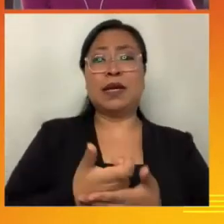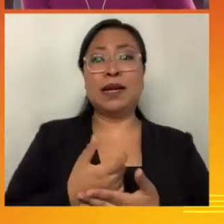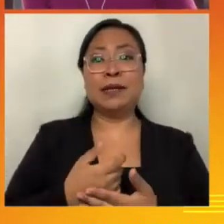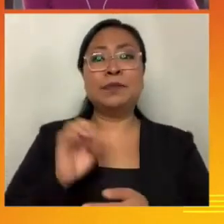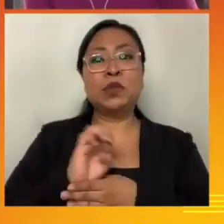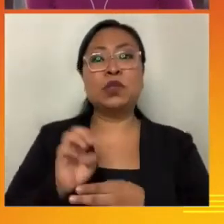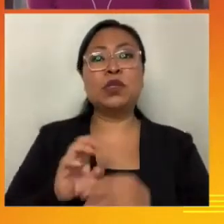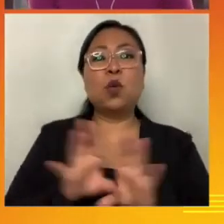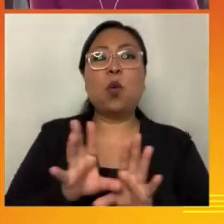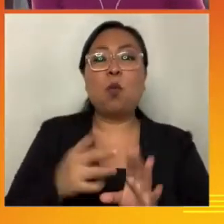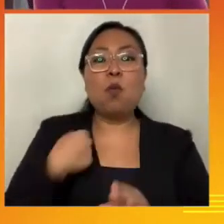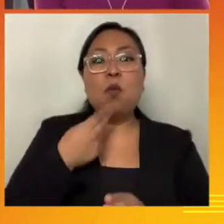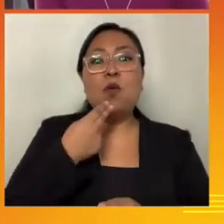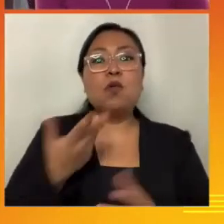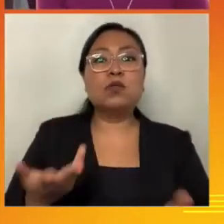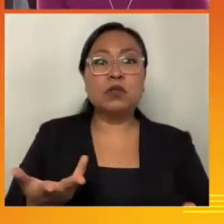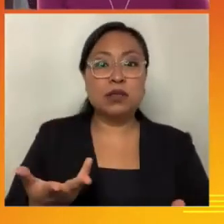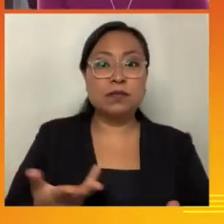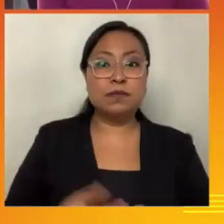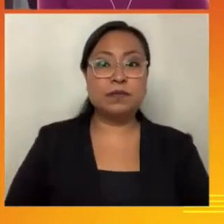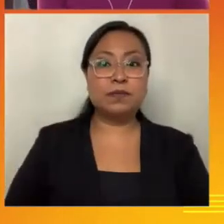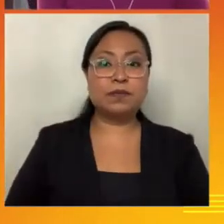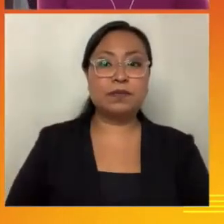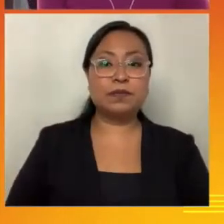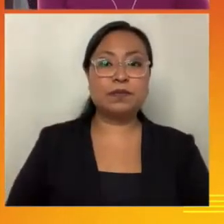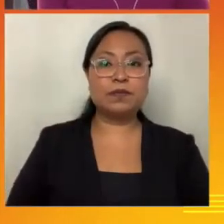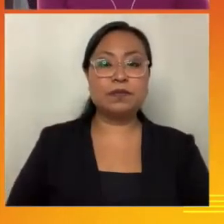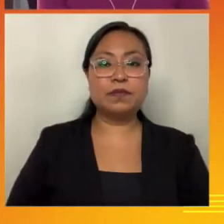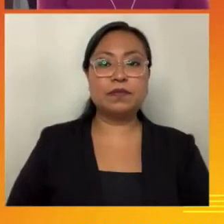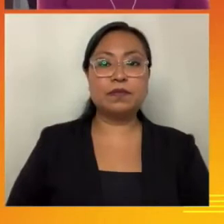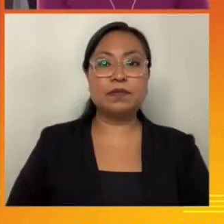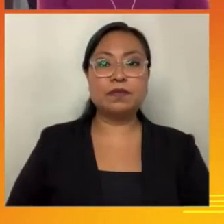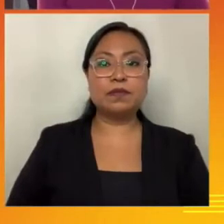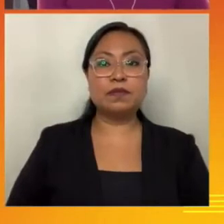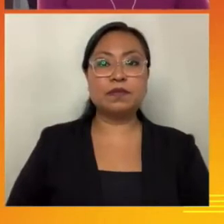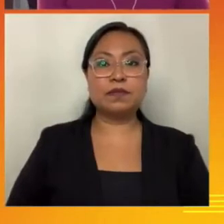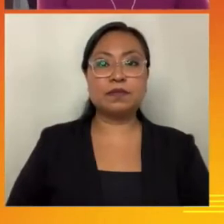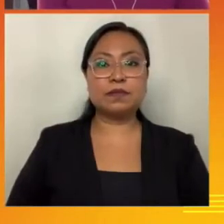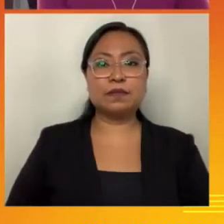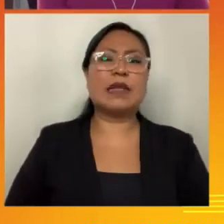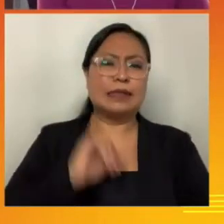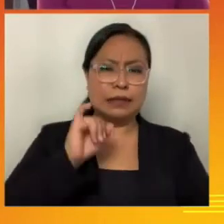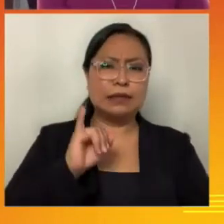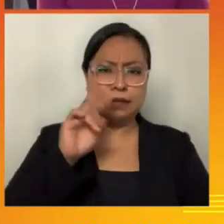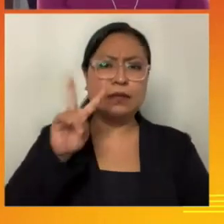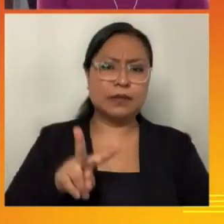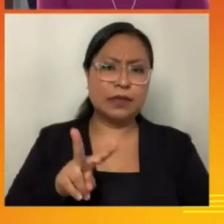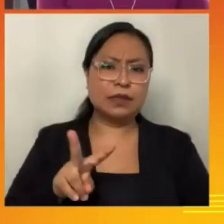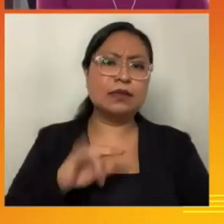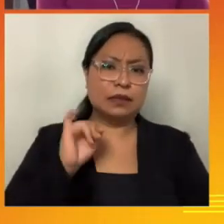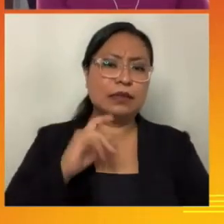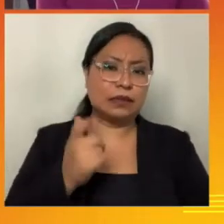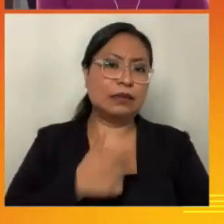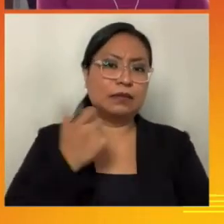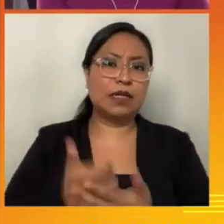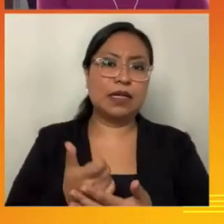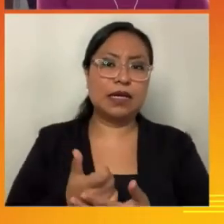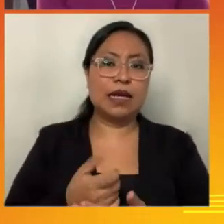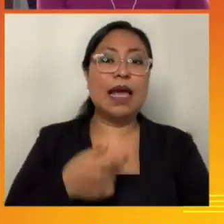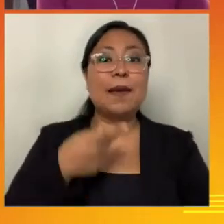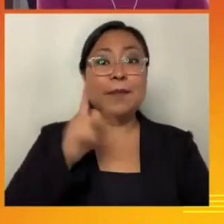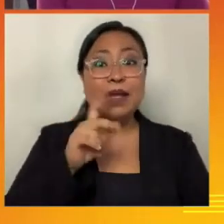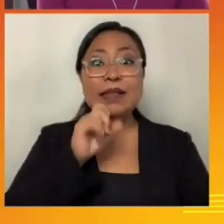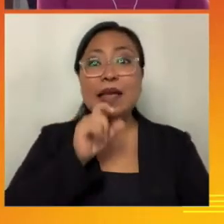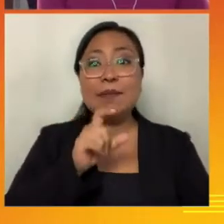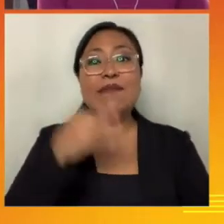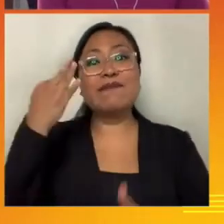hacer uso de ellas, para adquirirlas, y que en realidad es verdad, sí es verdad, pero hay un desconocimiento de